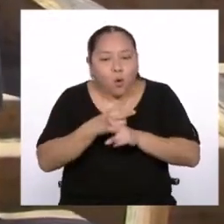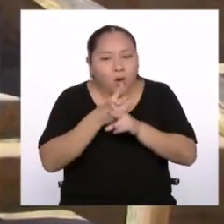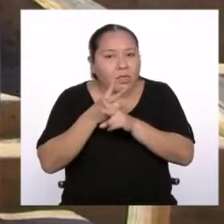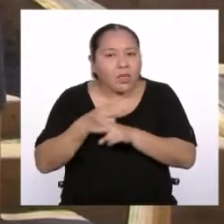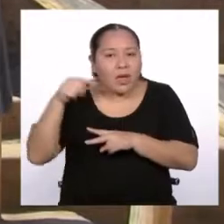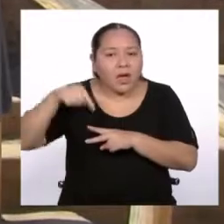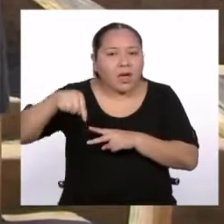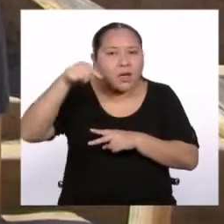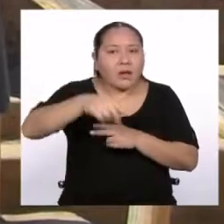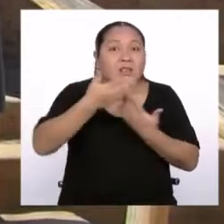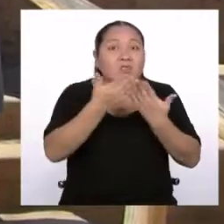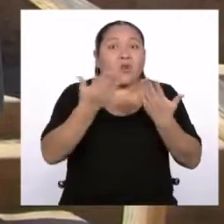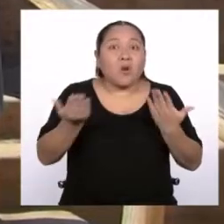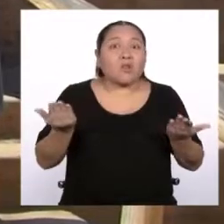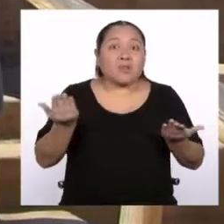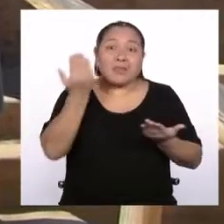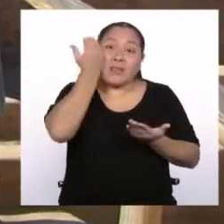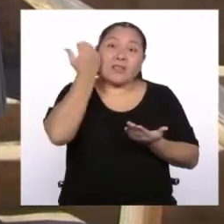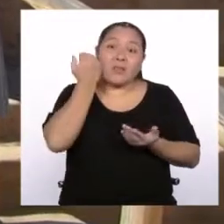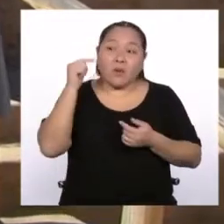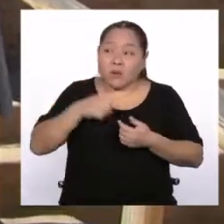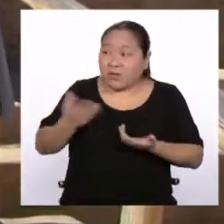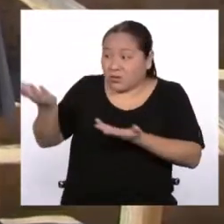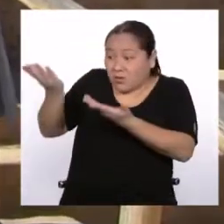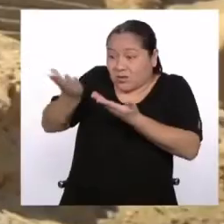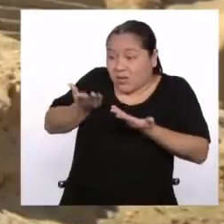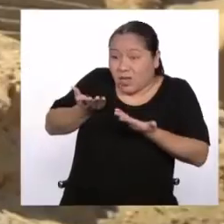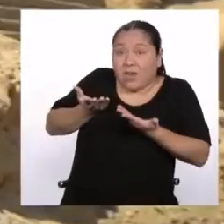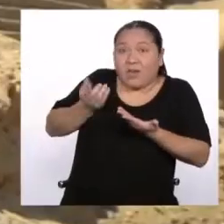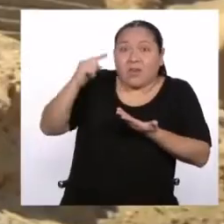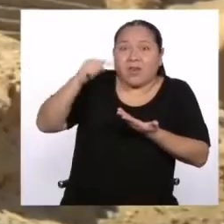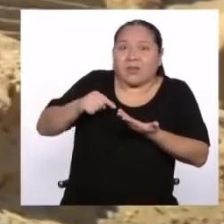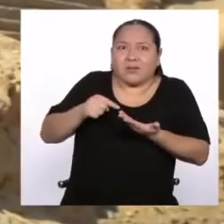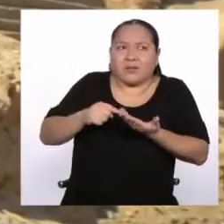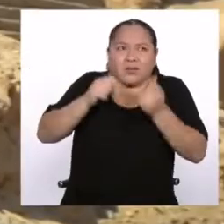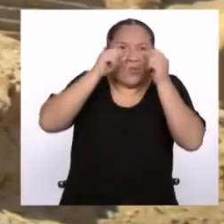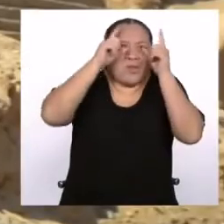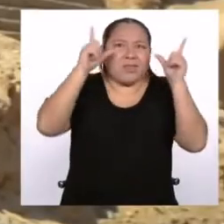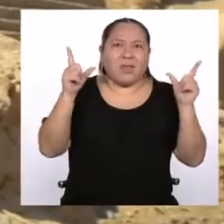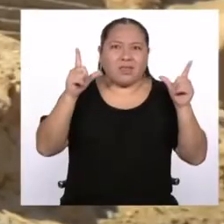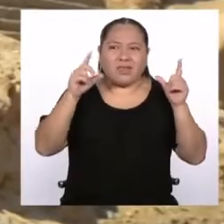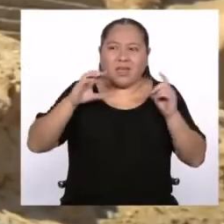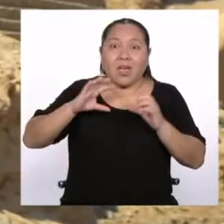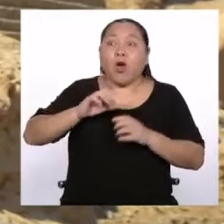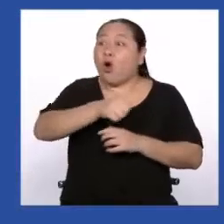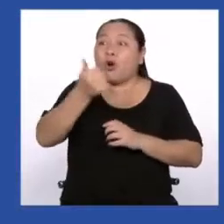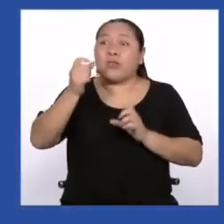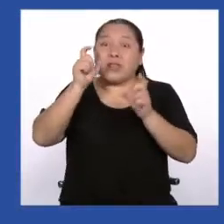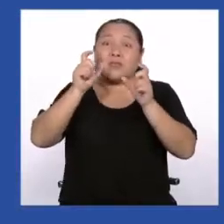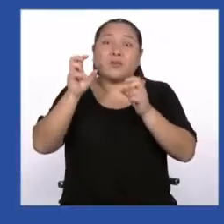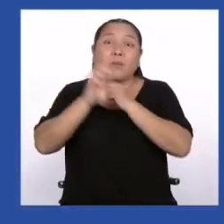nuestro patrimonio, porque lo que tenemos es envidiado por el resto del mundo.